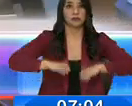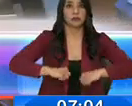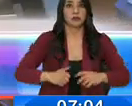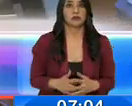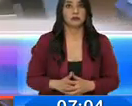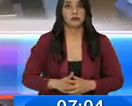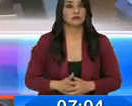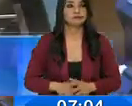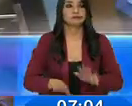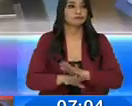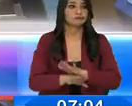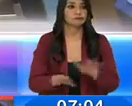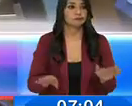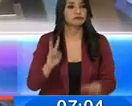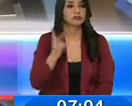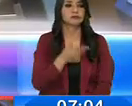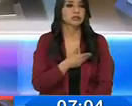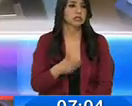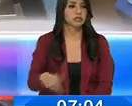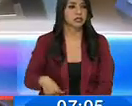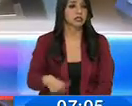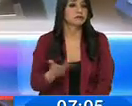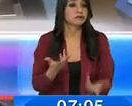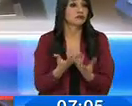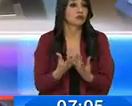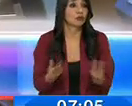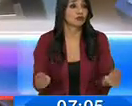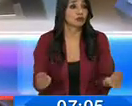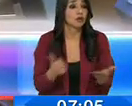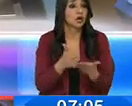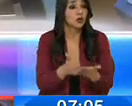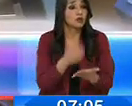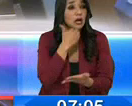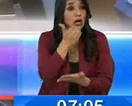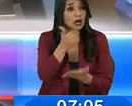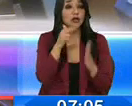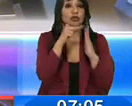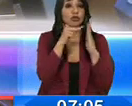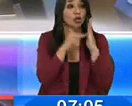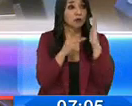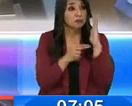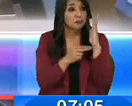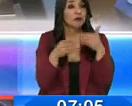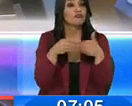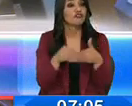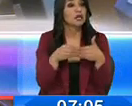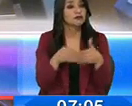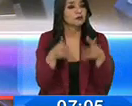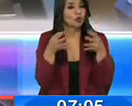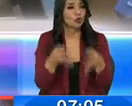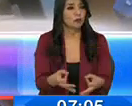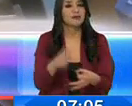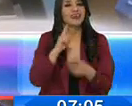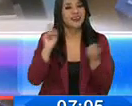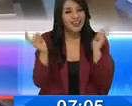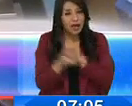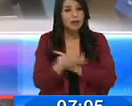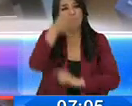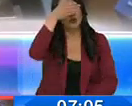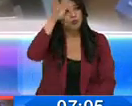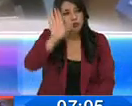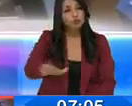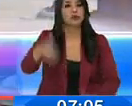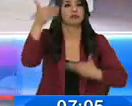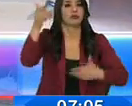eso servirá, señor vicepresidente. Ninguna norma en el papel de cumplimiento flexible si nosotros no cambiamos la cultura